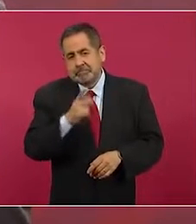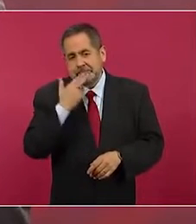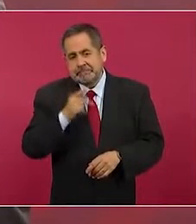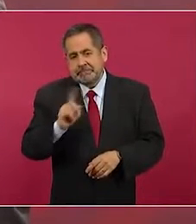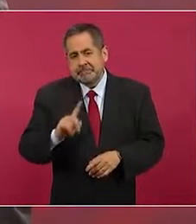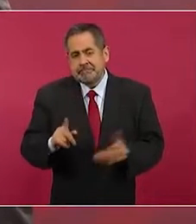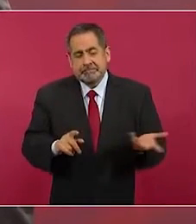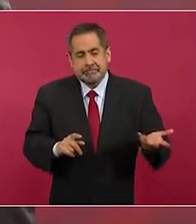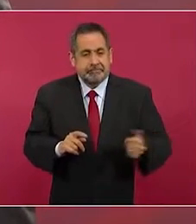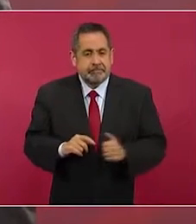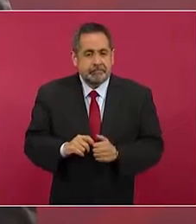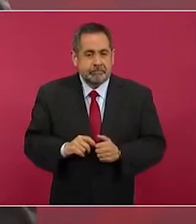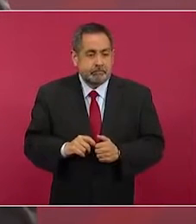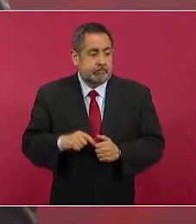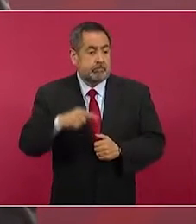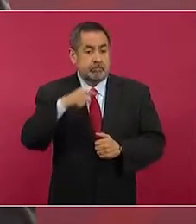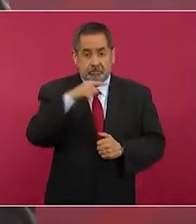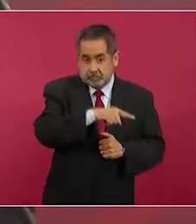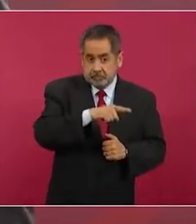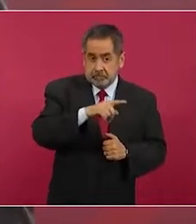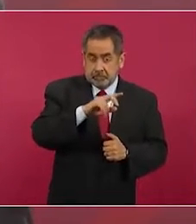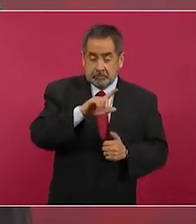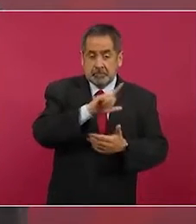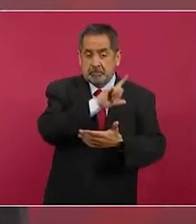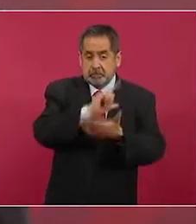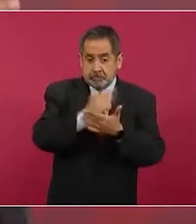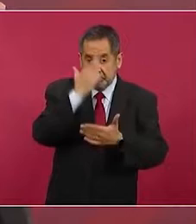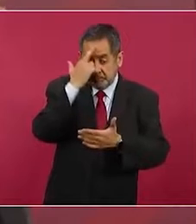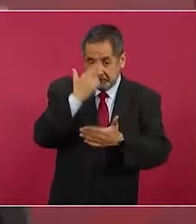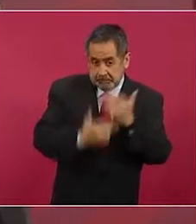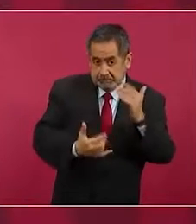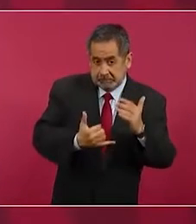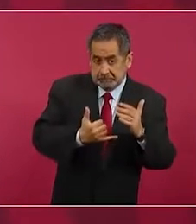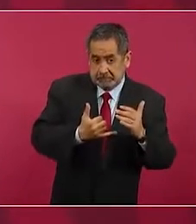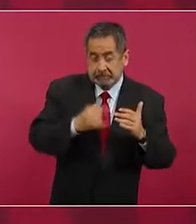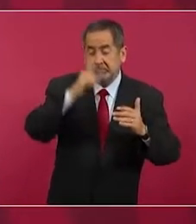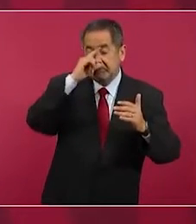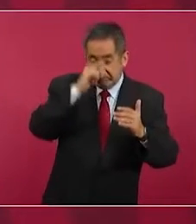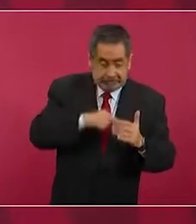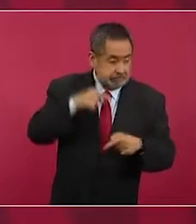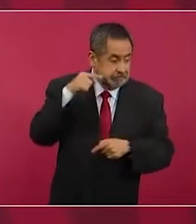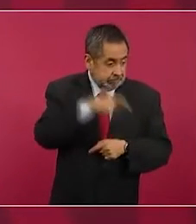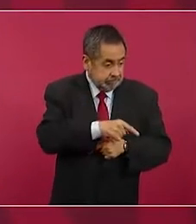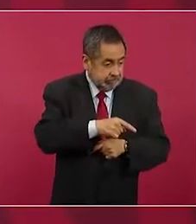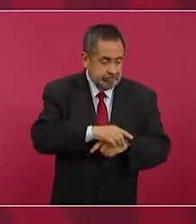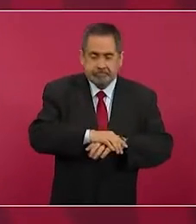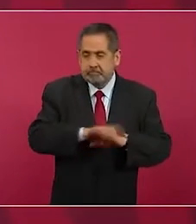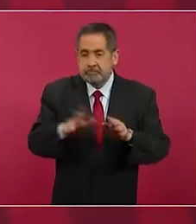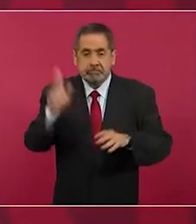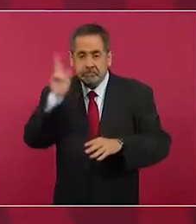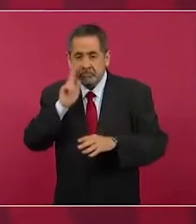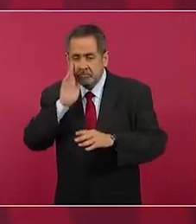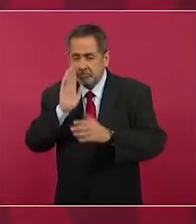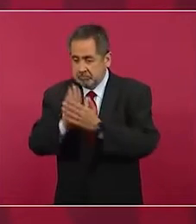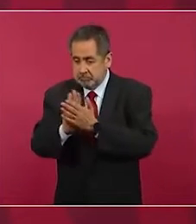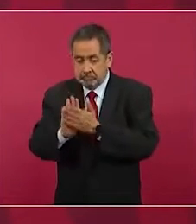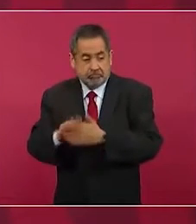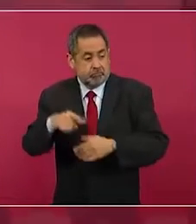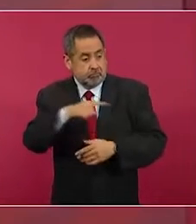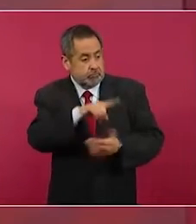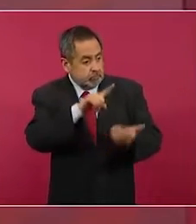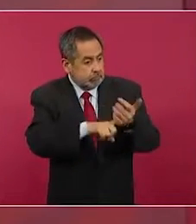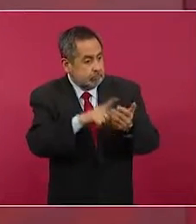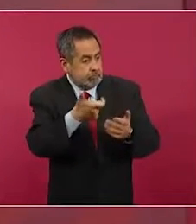si él cometió un error y está demostrado y tiene ese dinero en